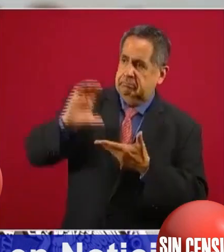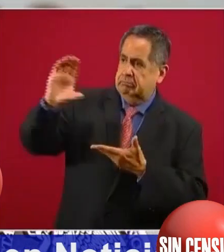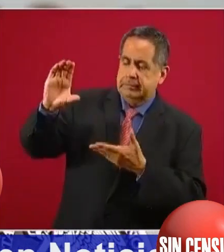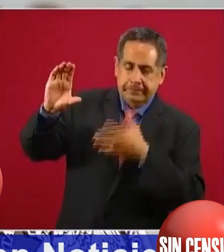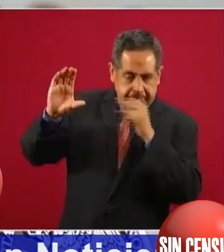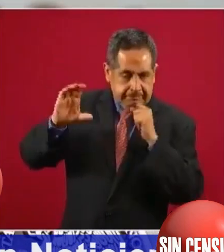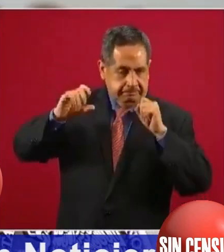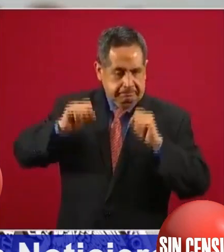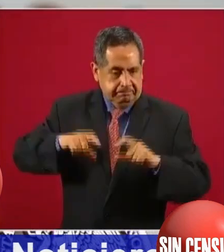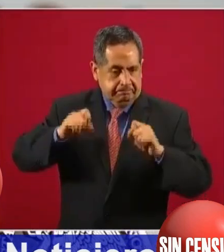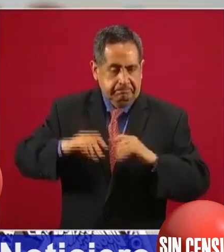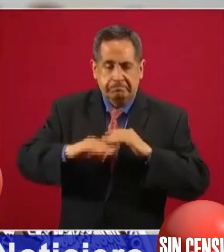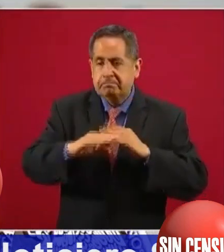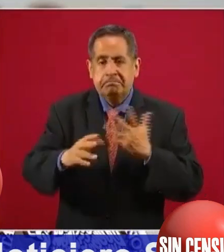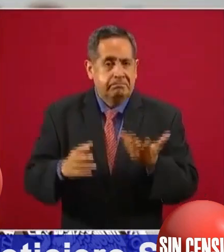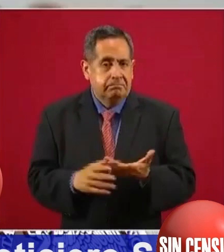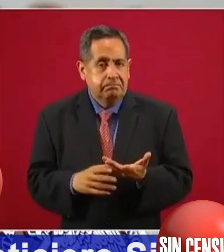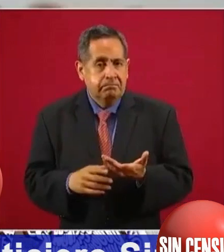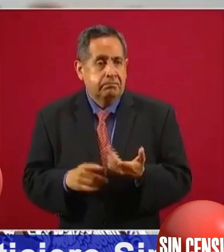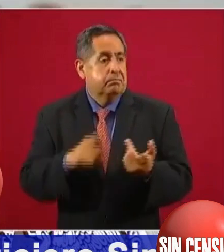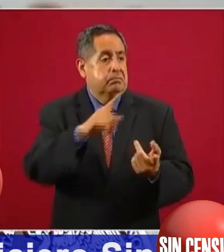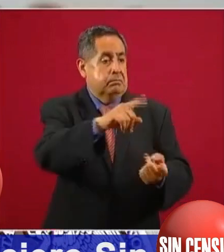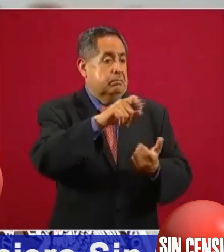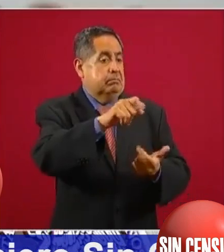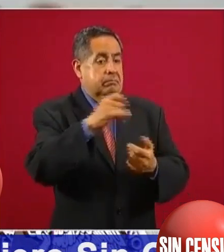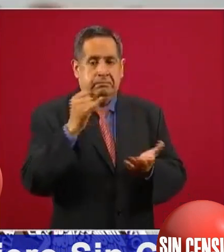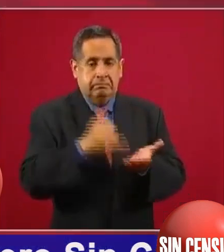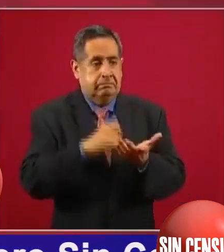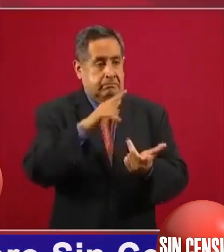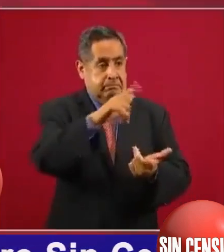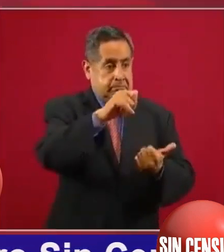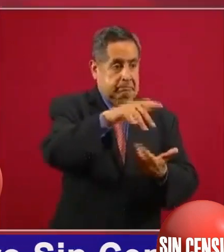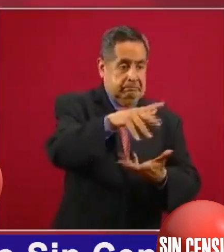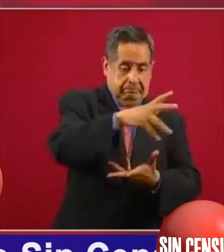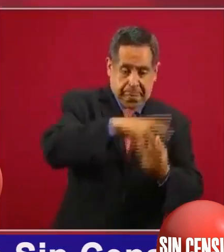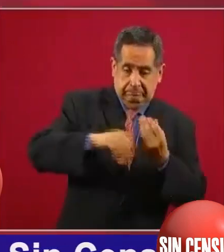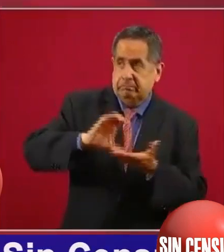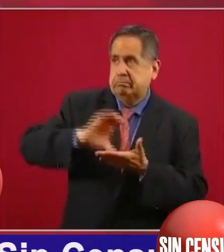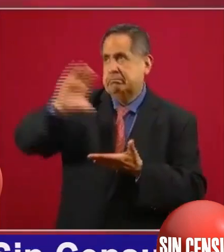Todo lo que se recauda, cuando hay una deuda